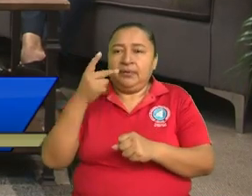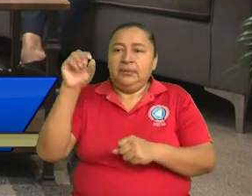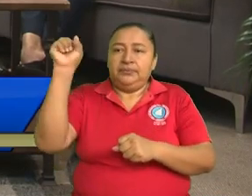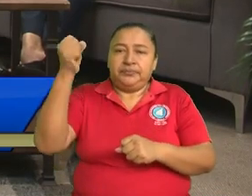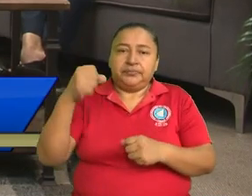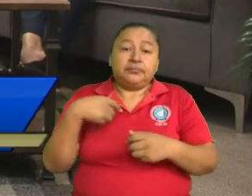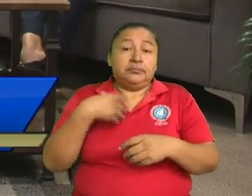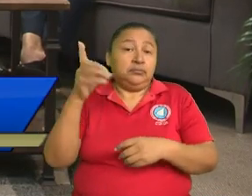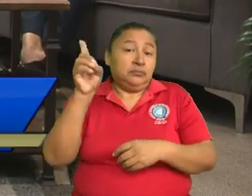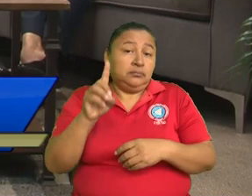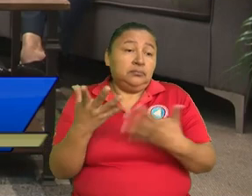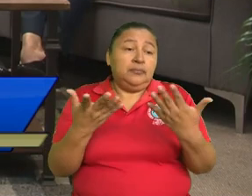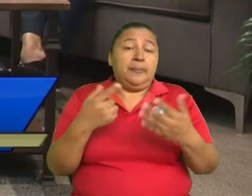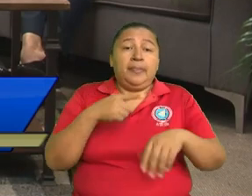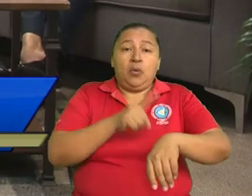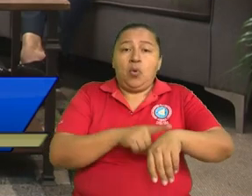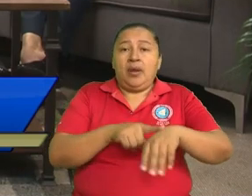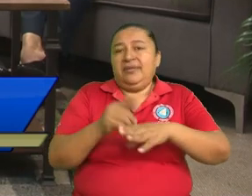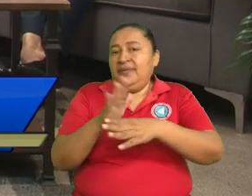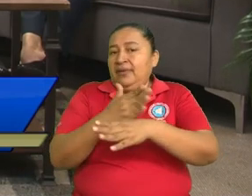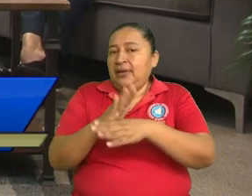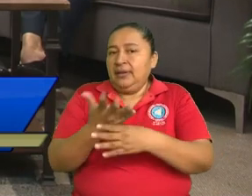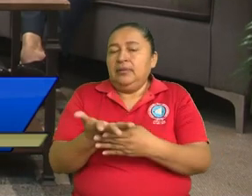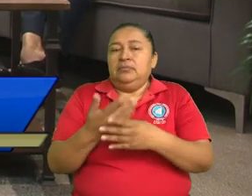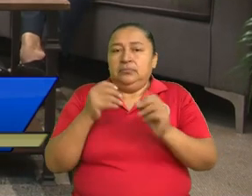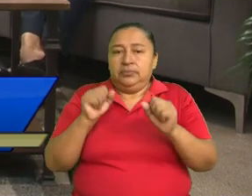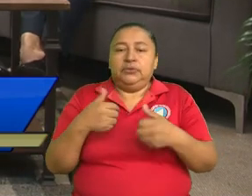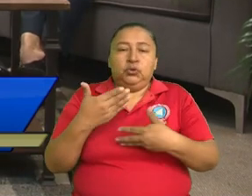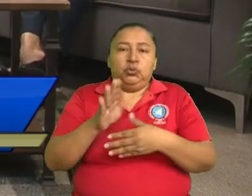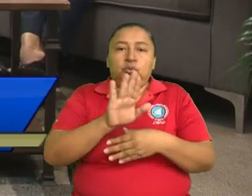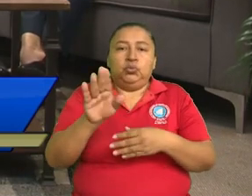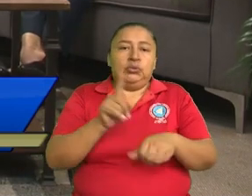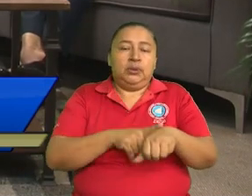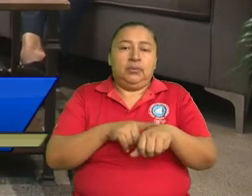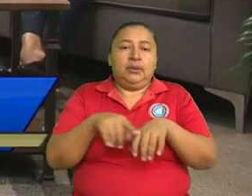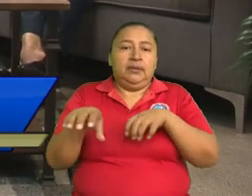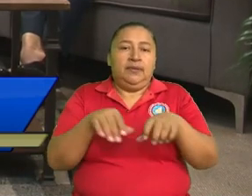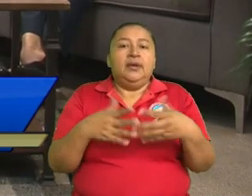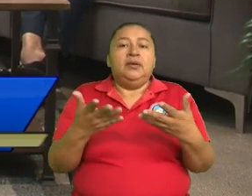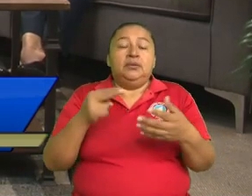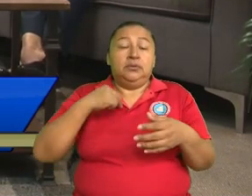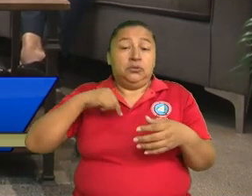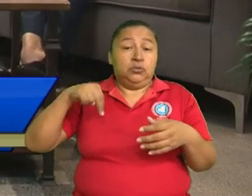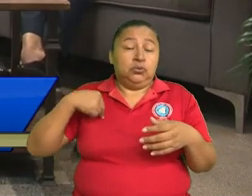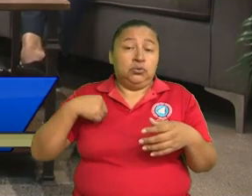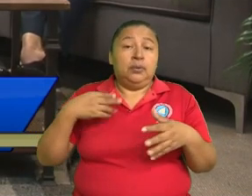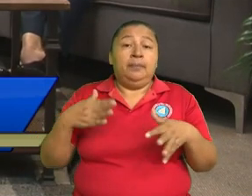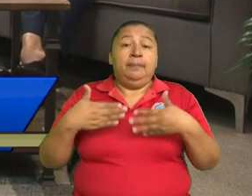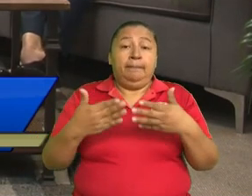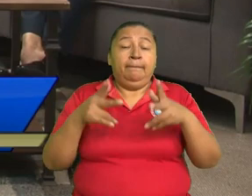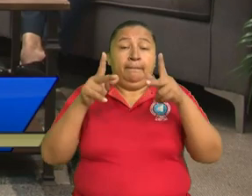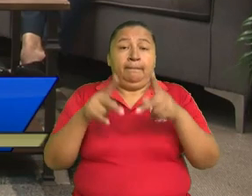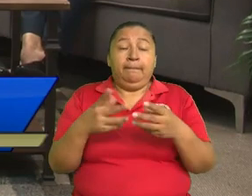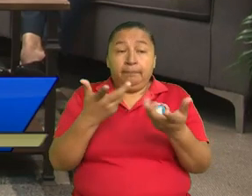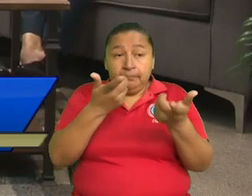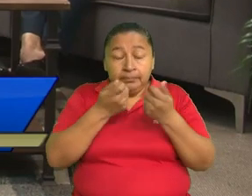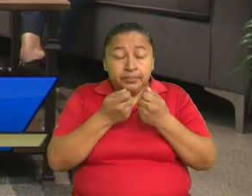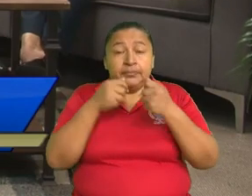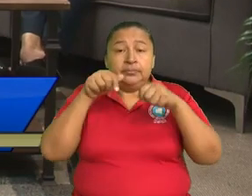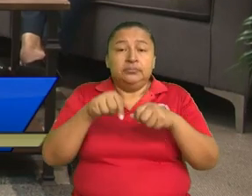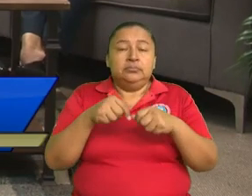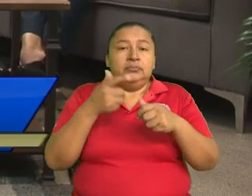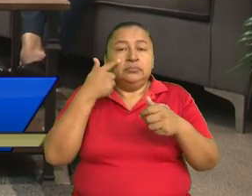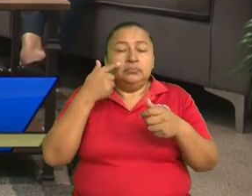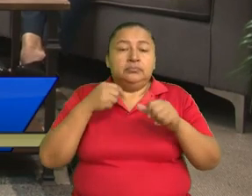y que ve el domingo y que ve en un horario que le permite su actividad laboral. Entonces nosotros, para que sea atractivo este tema